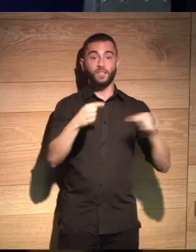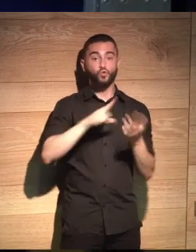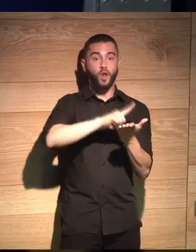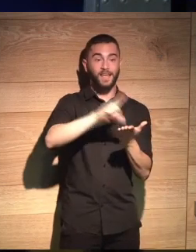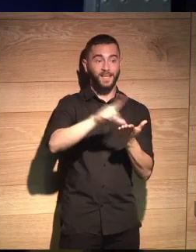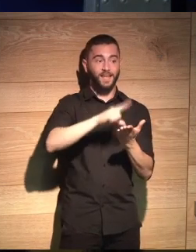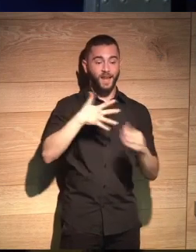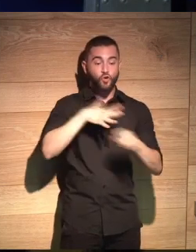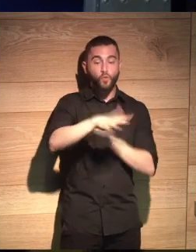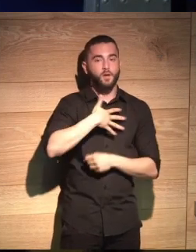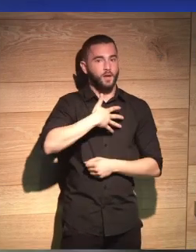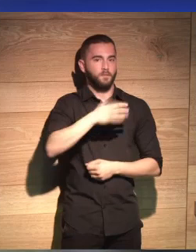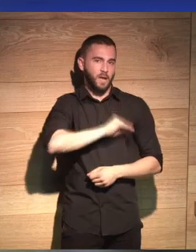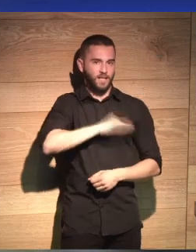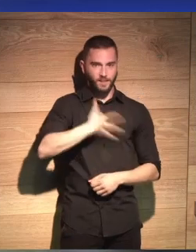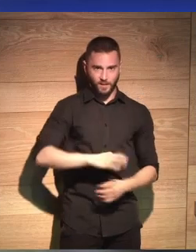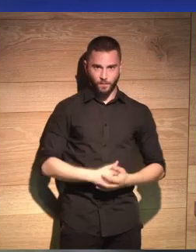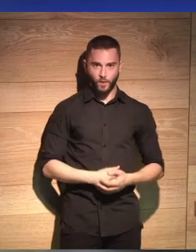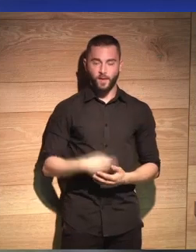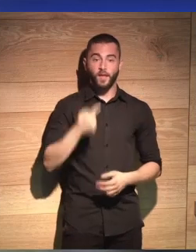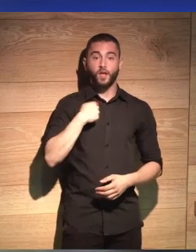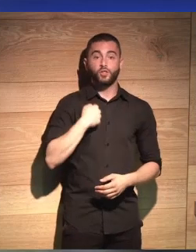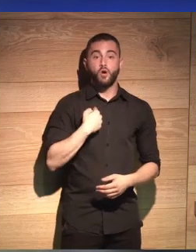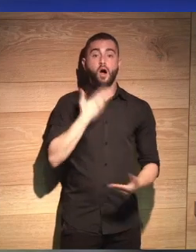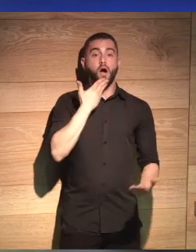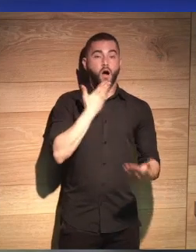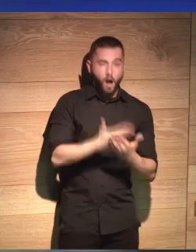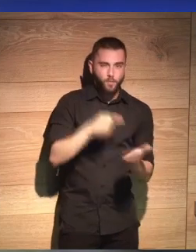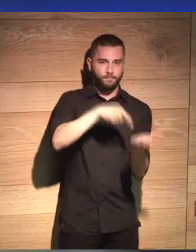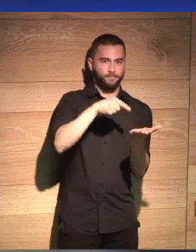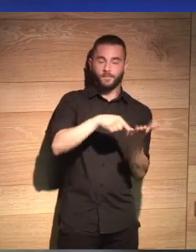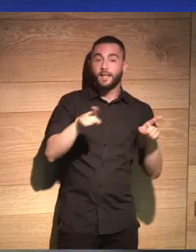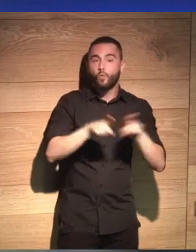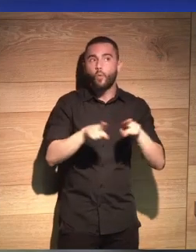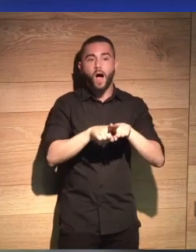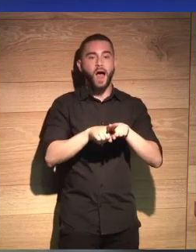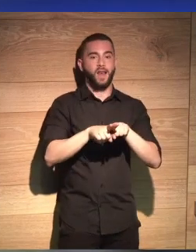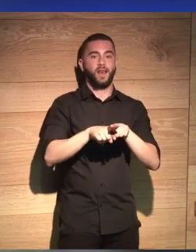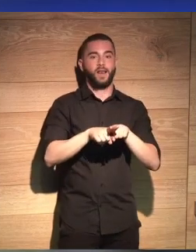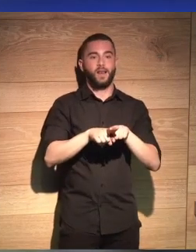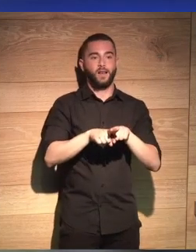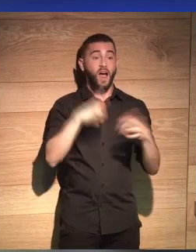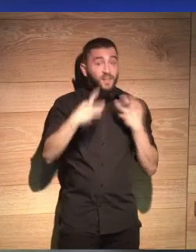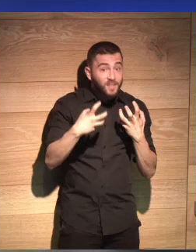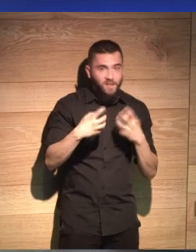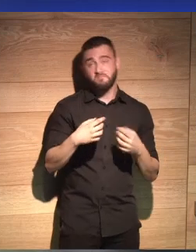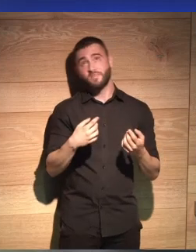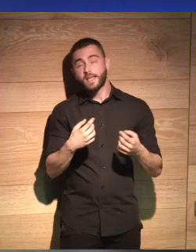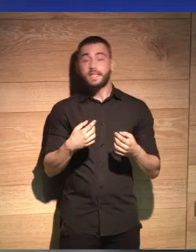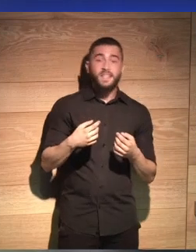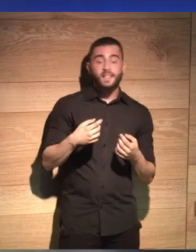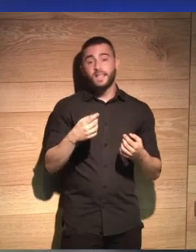realmente bastante. Claro, y yo reivindicaría el aburrimiento como una... Como arte. Como una... Sí, pero como